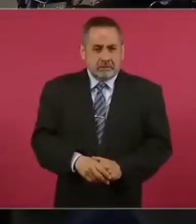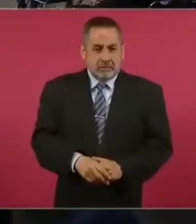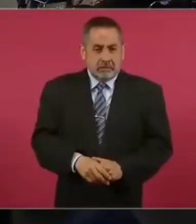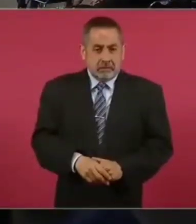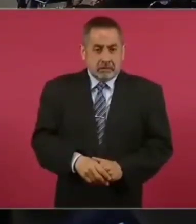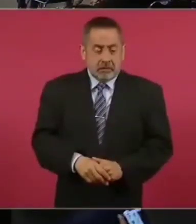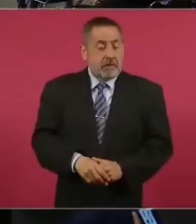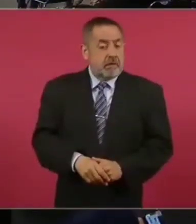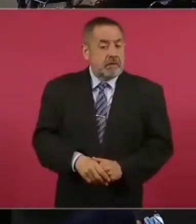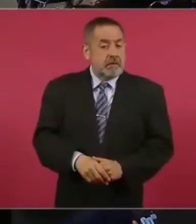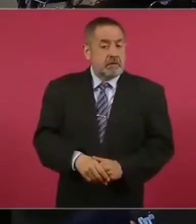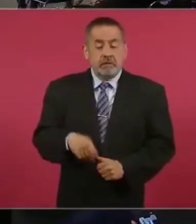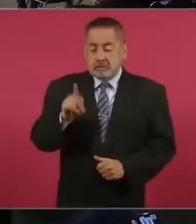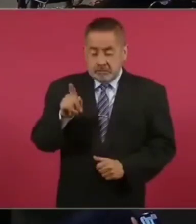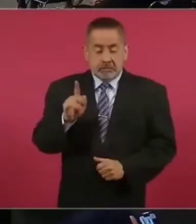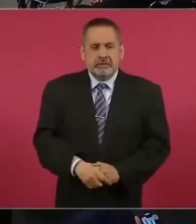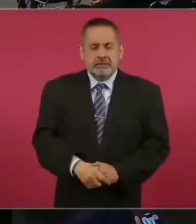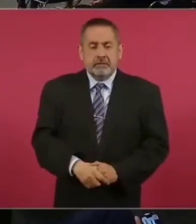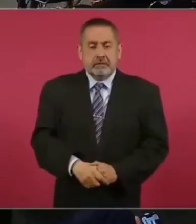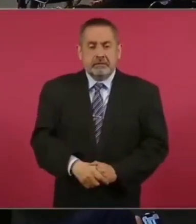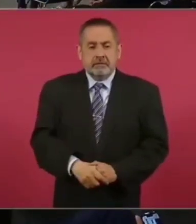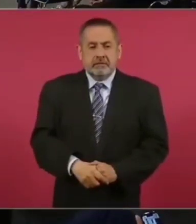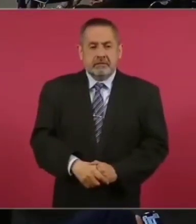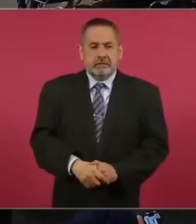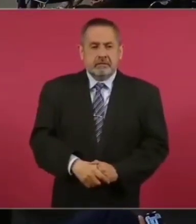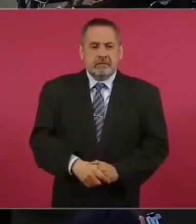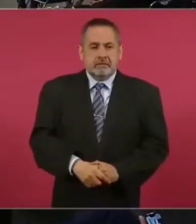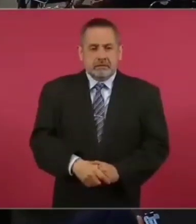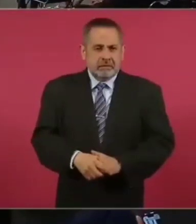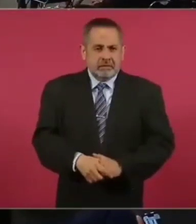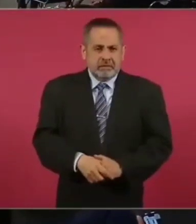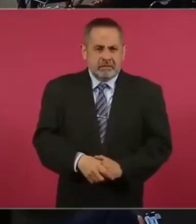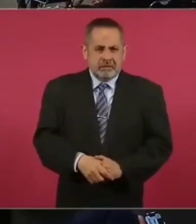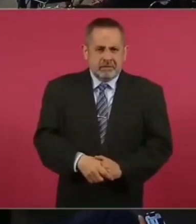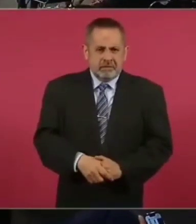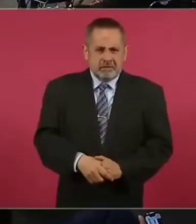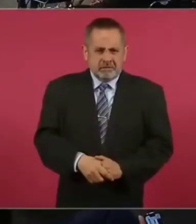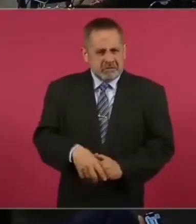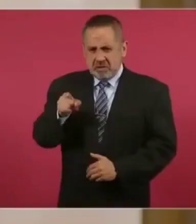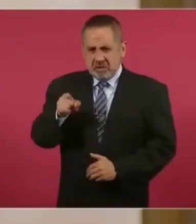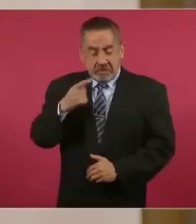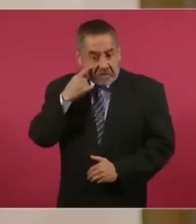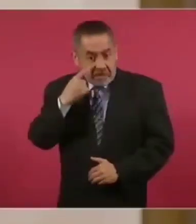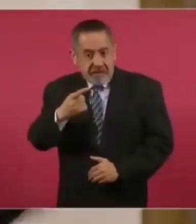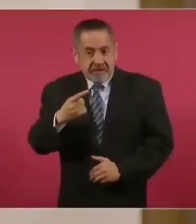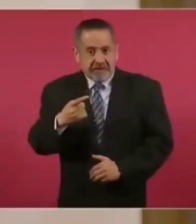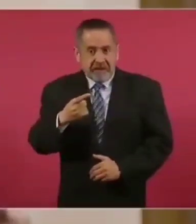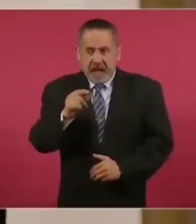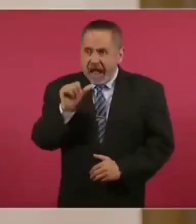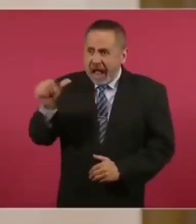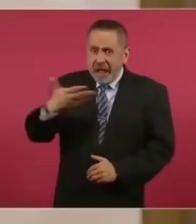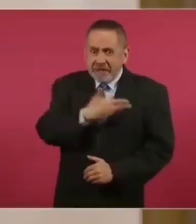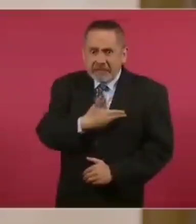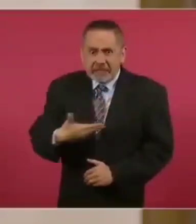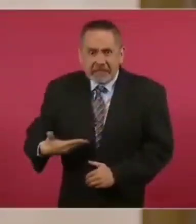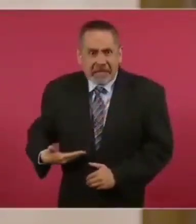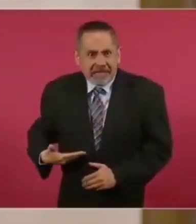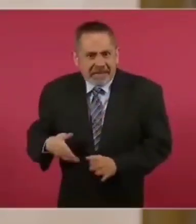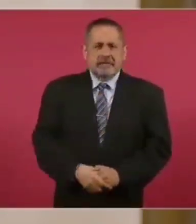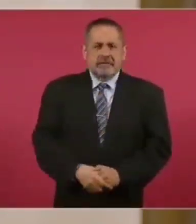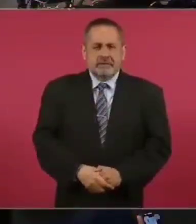un evento de presidencia. Sí, pero miren la arrogancia a un presidente.